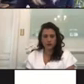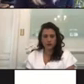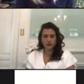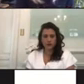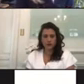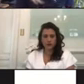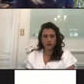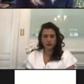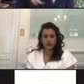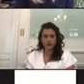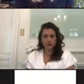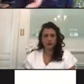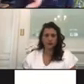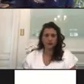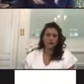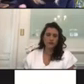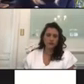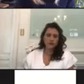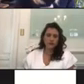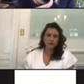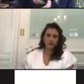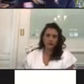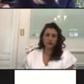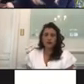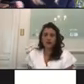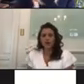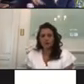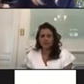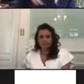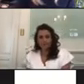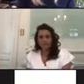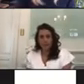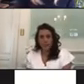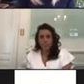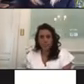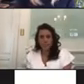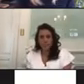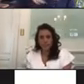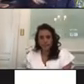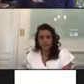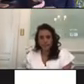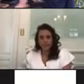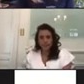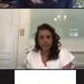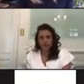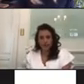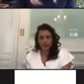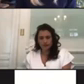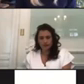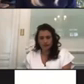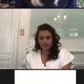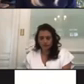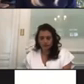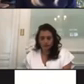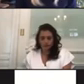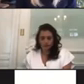llegando en avión, pero luego poder rentar y hacer un viaje a través de un transporte, hacer un viaje, perdón, en